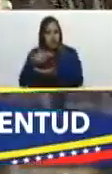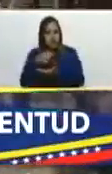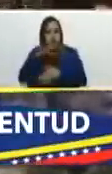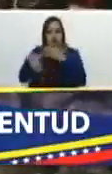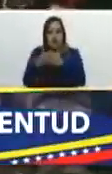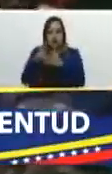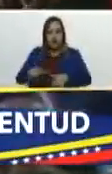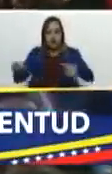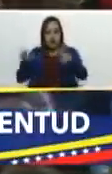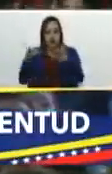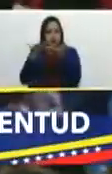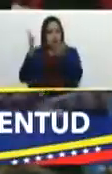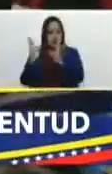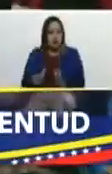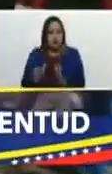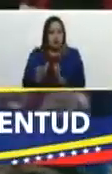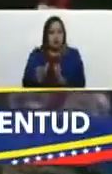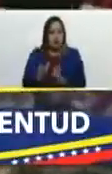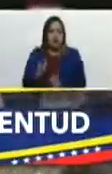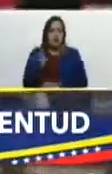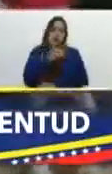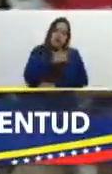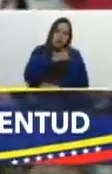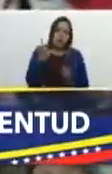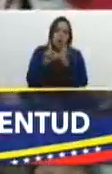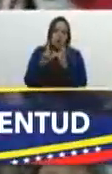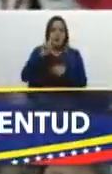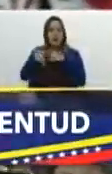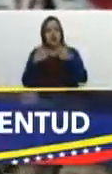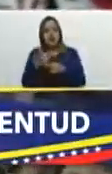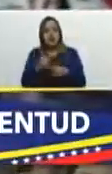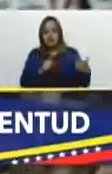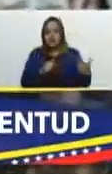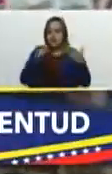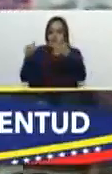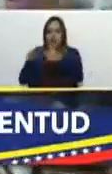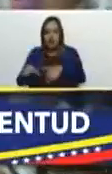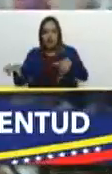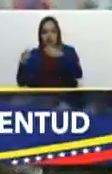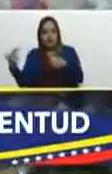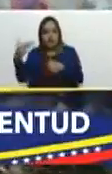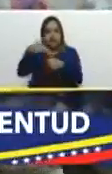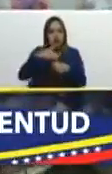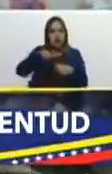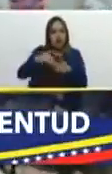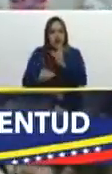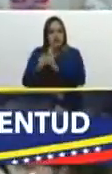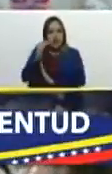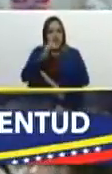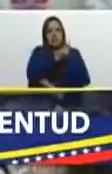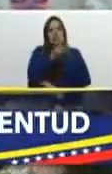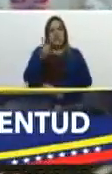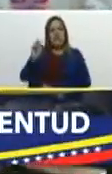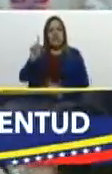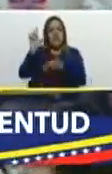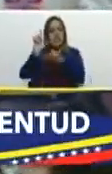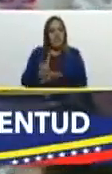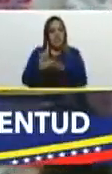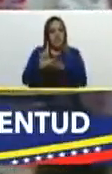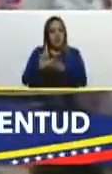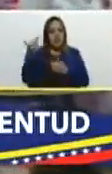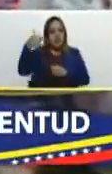lugar de trabajo, el lugar de estudio que se planifique, y él luego vaya a la estación de servicio de reserva y pueda recargar sus 120 litros de gasolina como